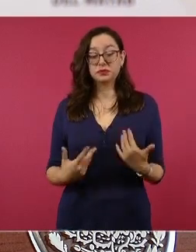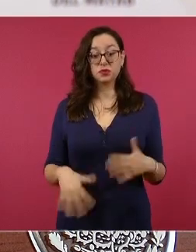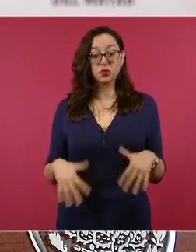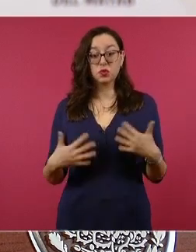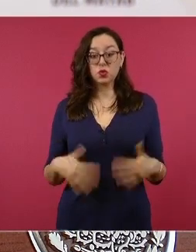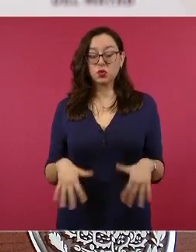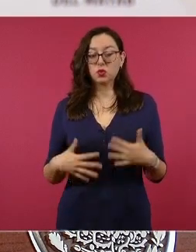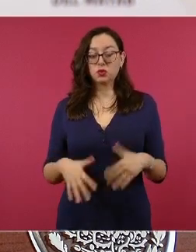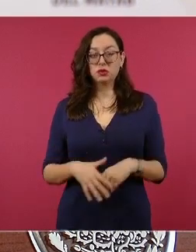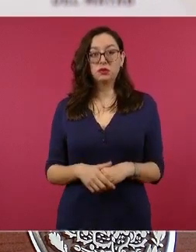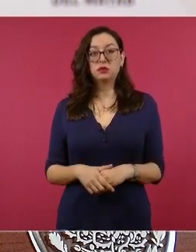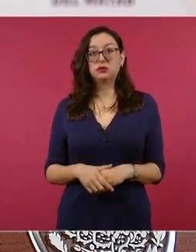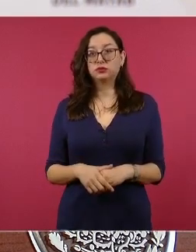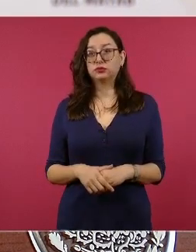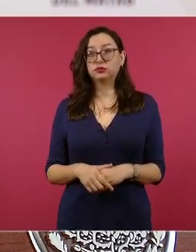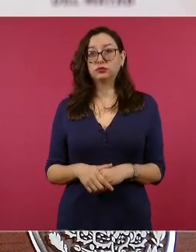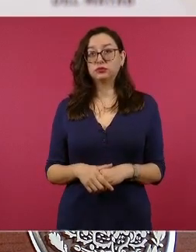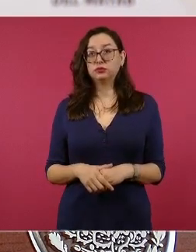la historia, más de